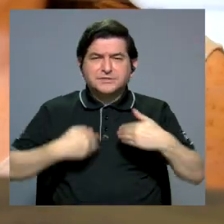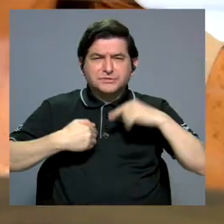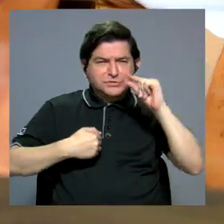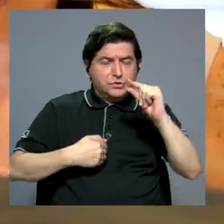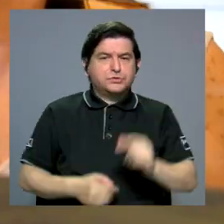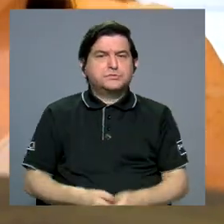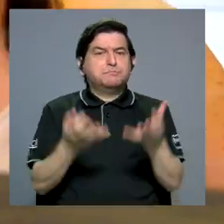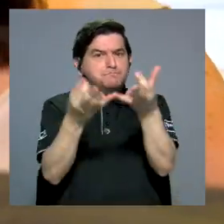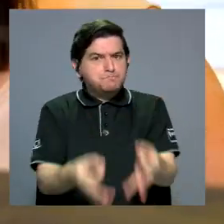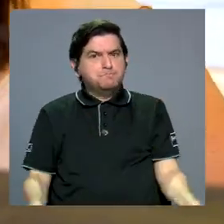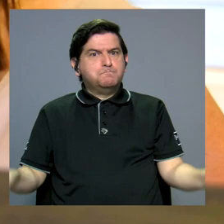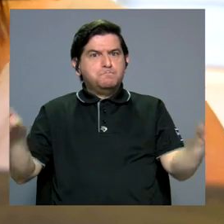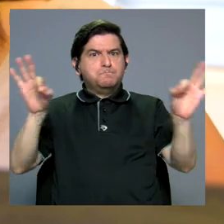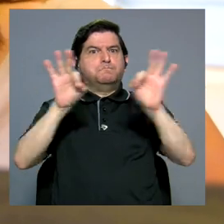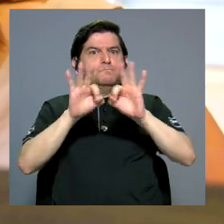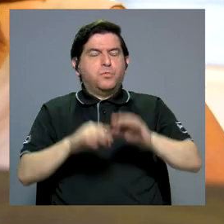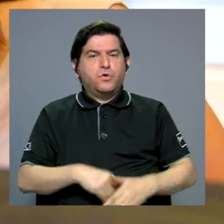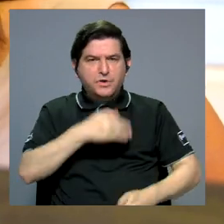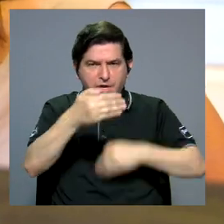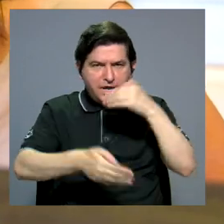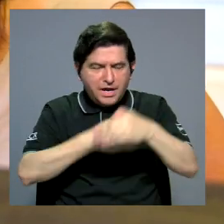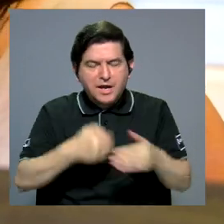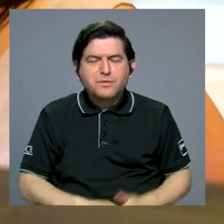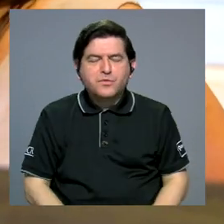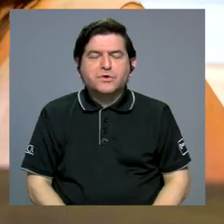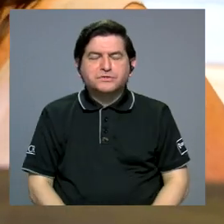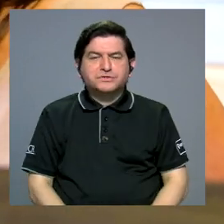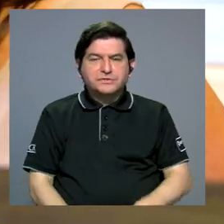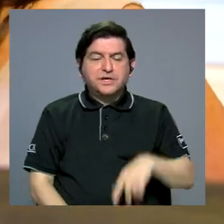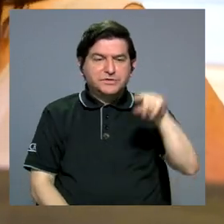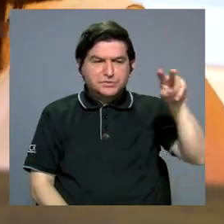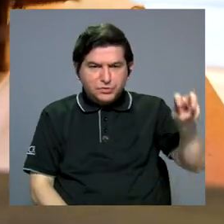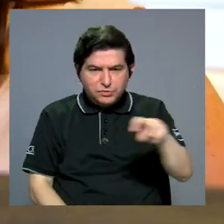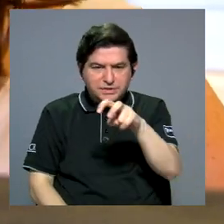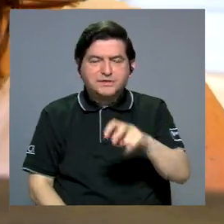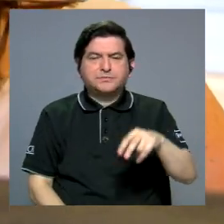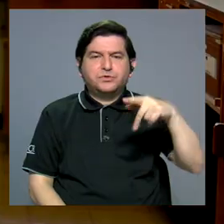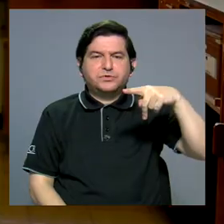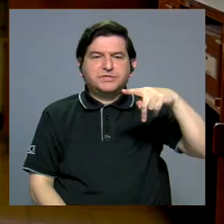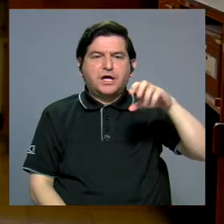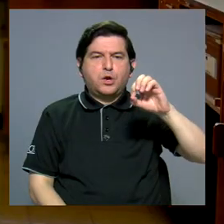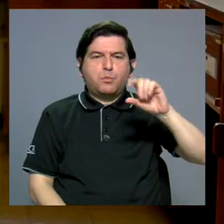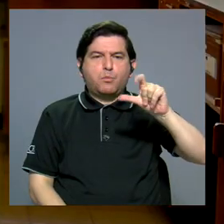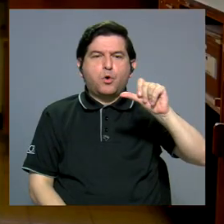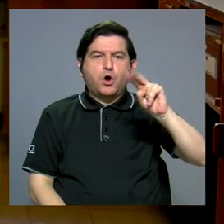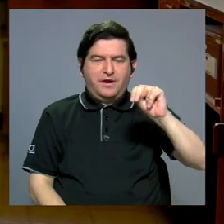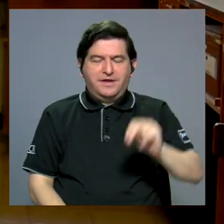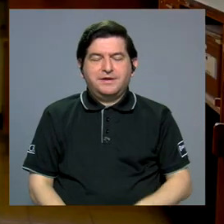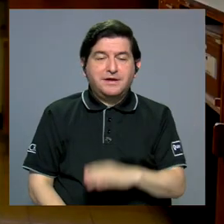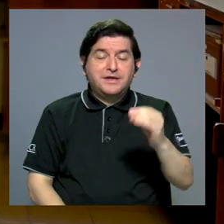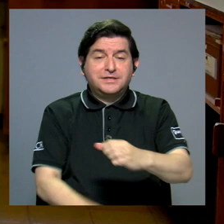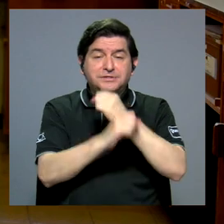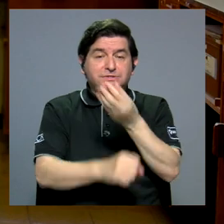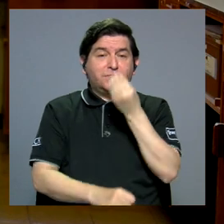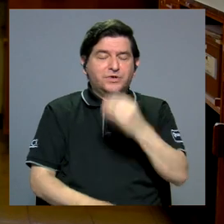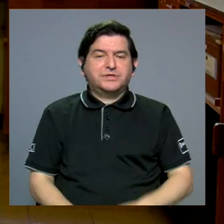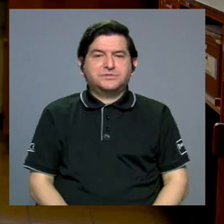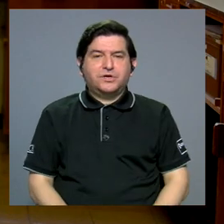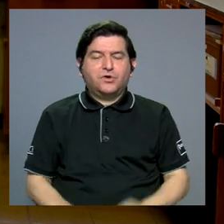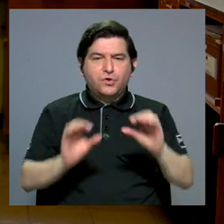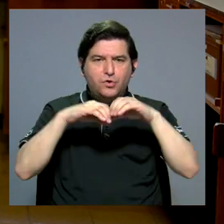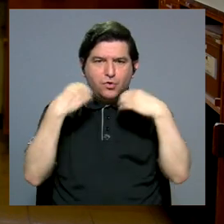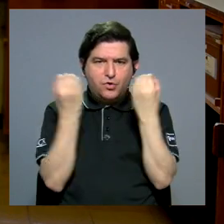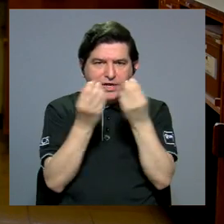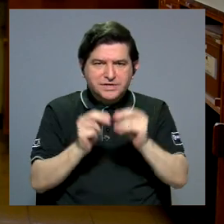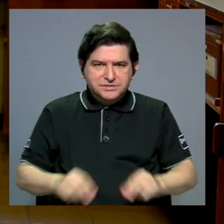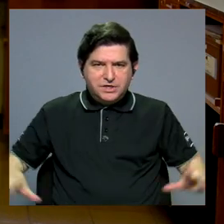son sumamente importantes en la polinización y en la seguridad alimentaria. De acuerdo con la Organización de las